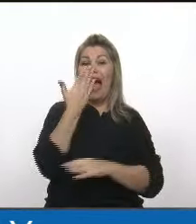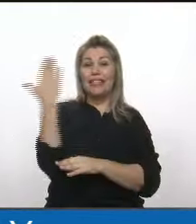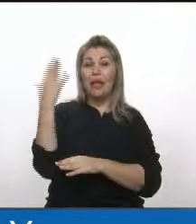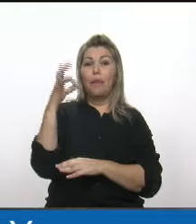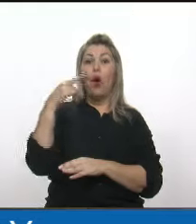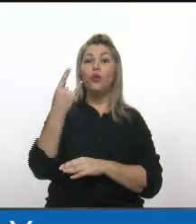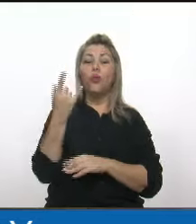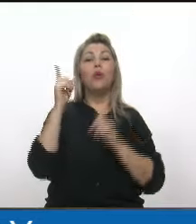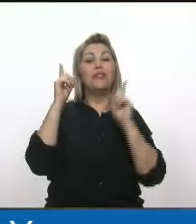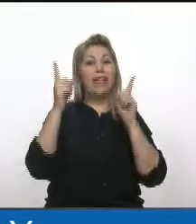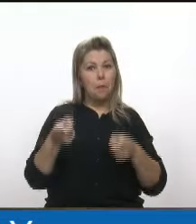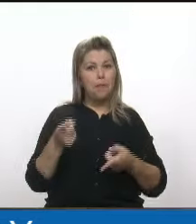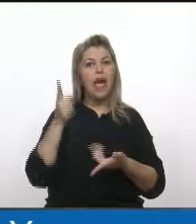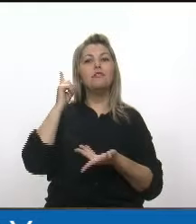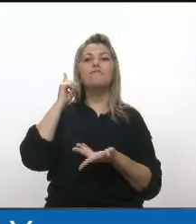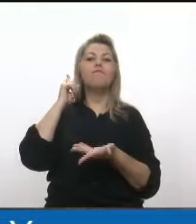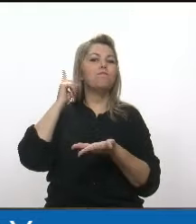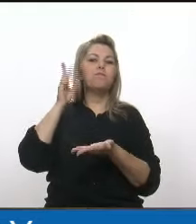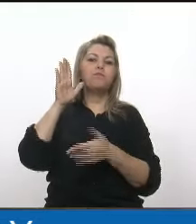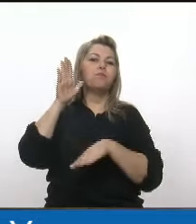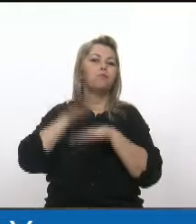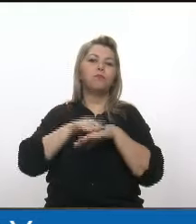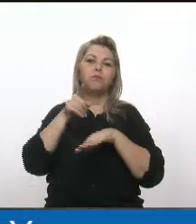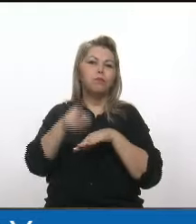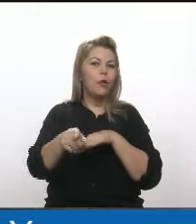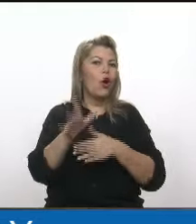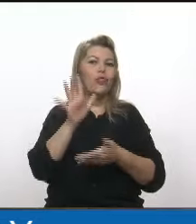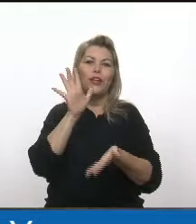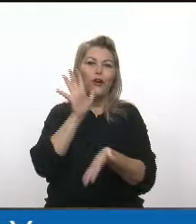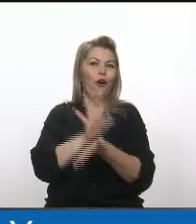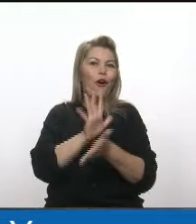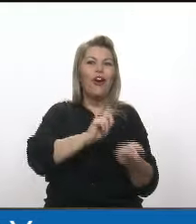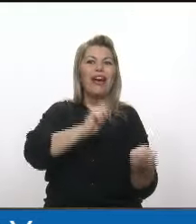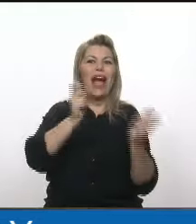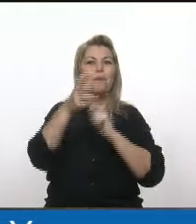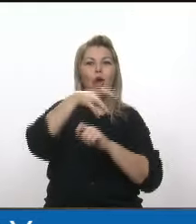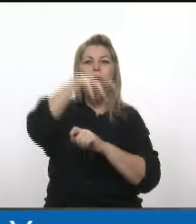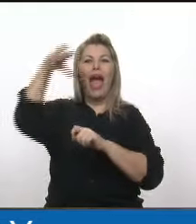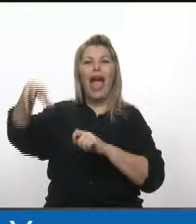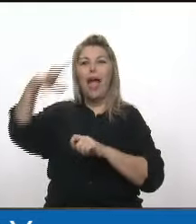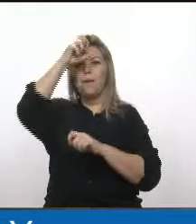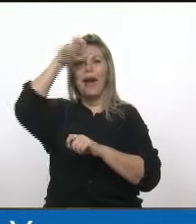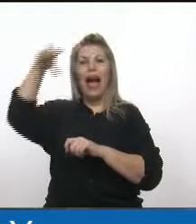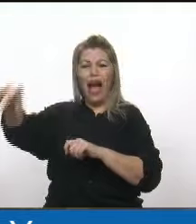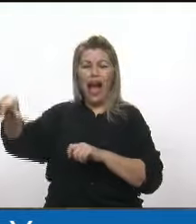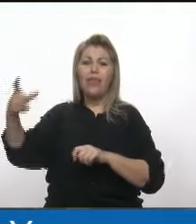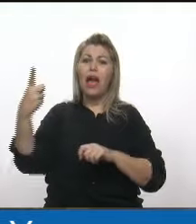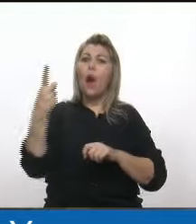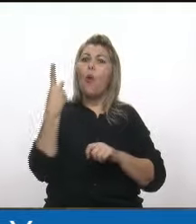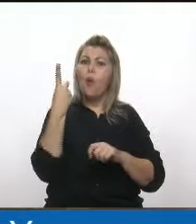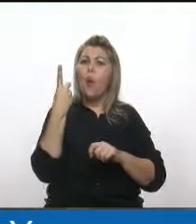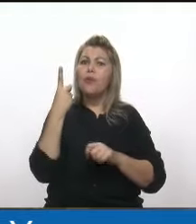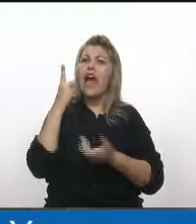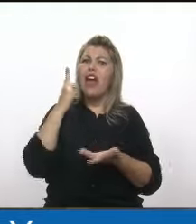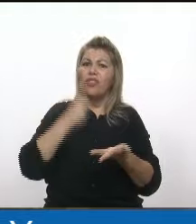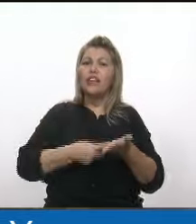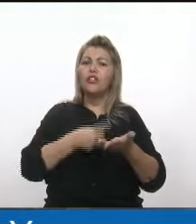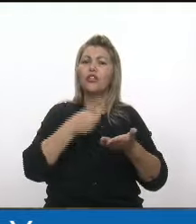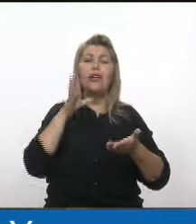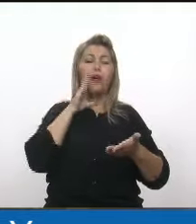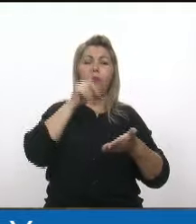traspaso de la Embajada de Estados Unidos de hecho hubo una iniciativa en el Consejo de Seguridad que Estados Unidos la vetó y por eso no salió y la asamblea